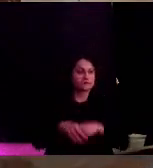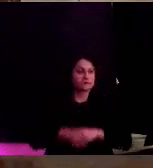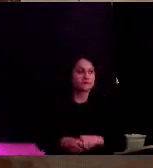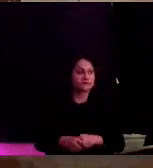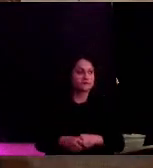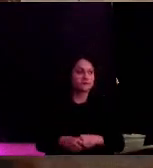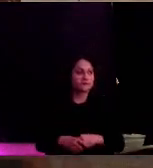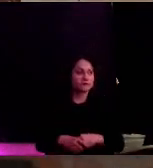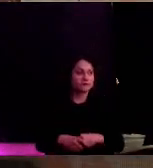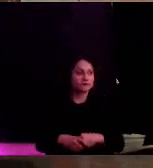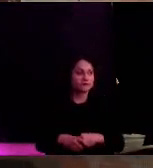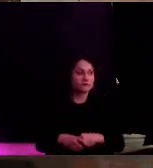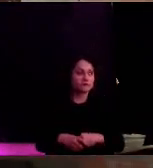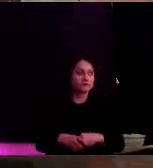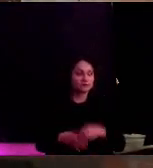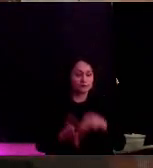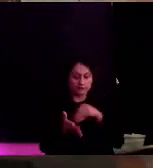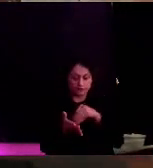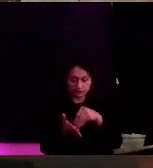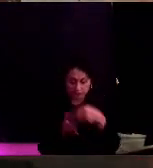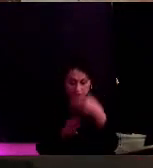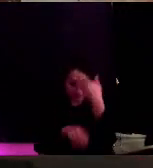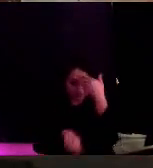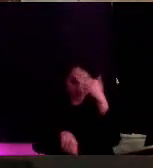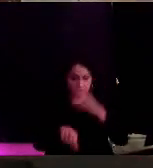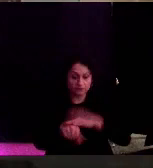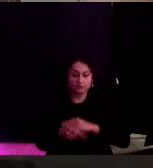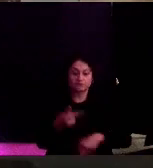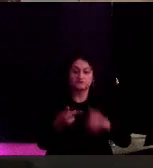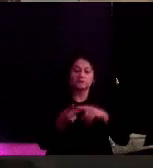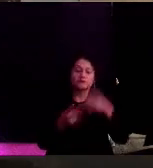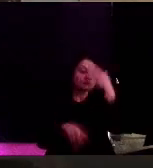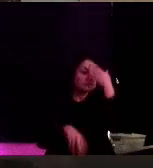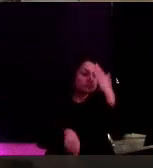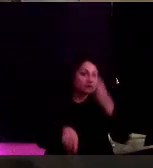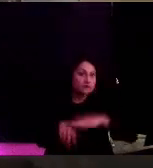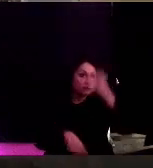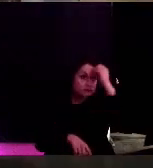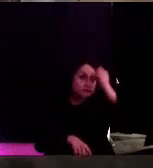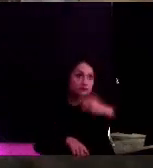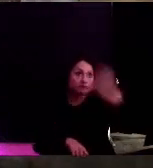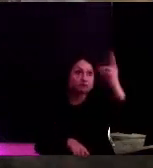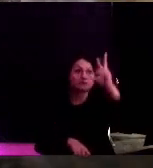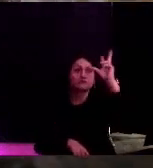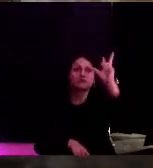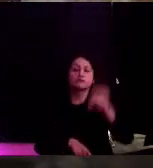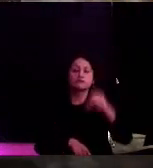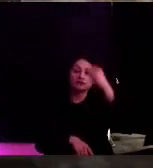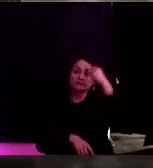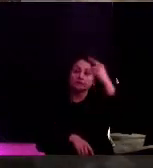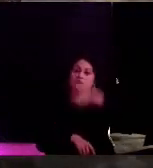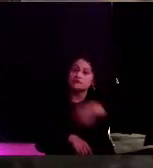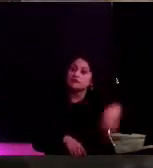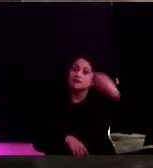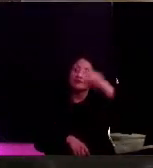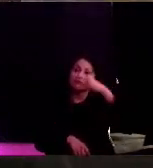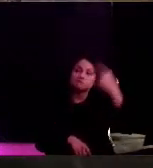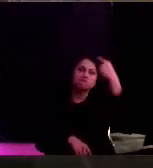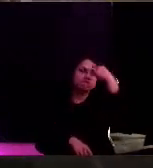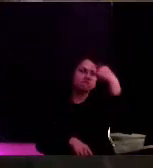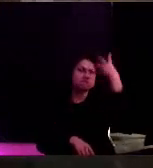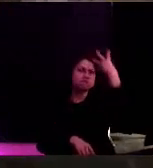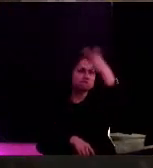Sembrando memoria, memoria para no olvidar, para crear conciencia y